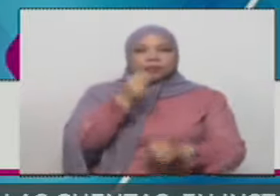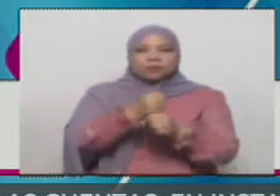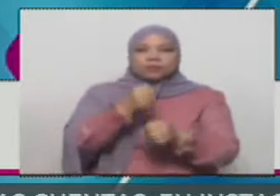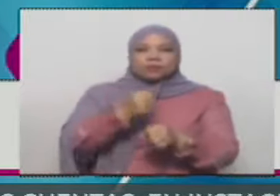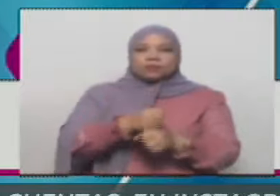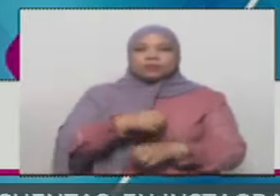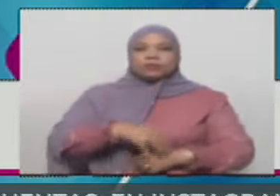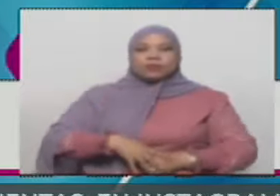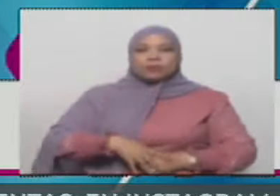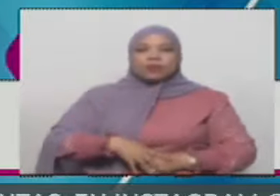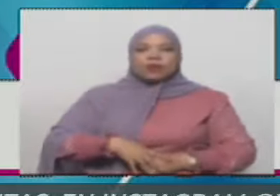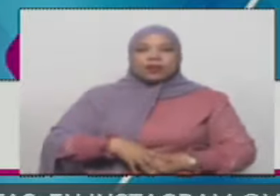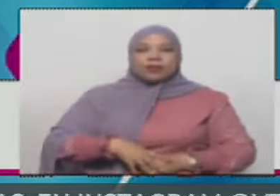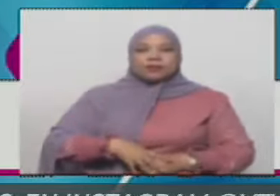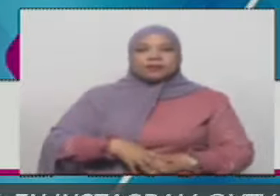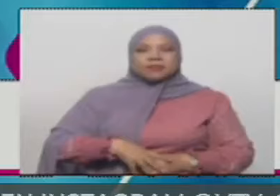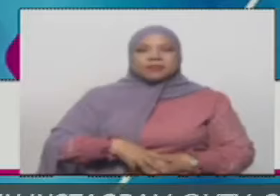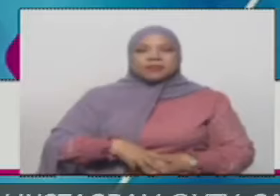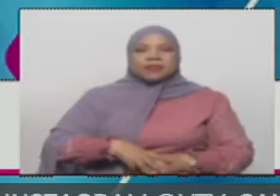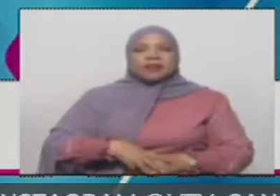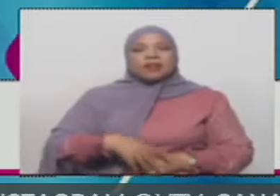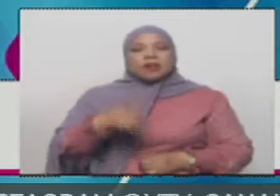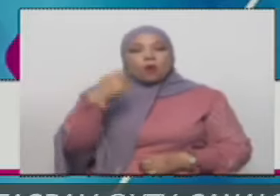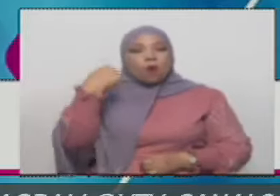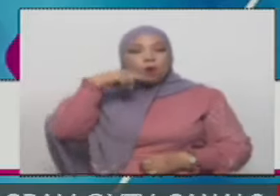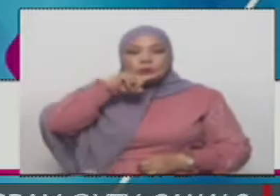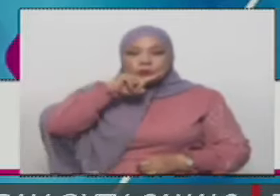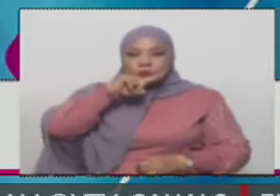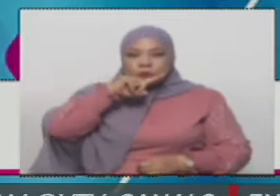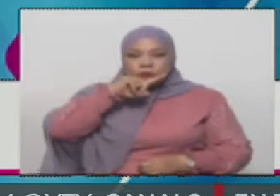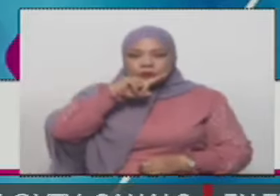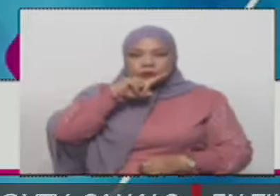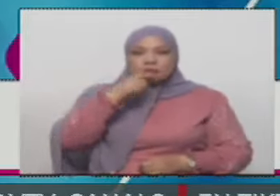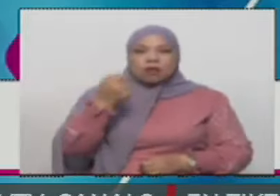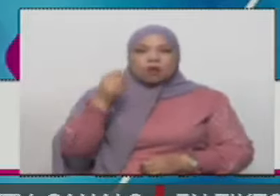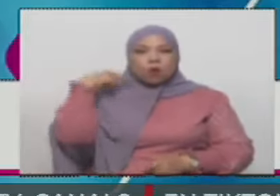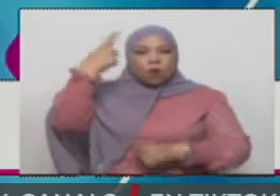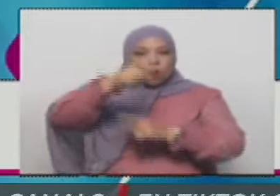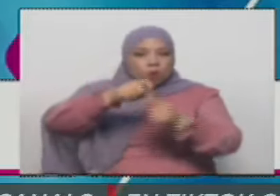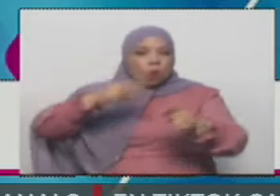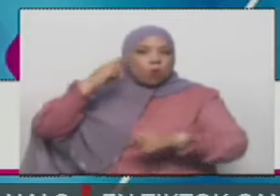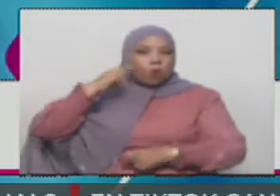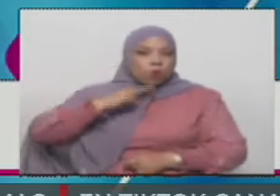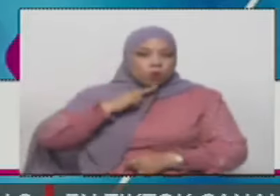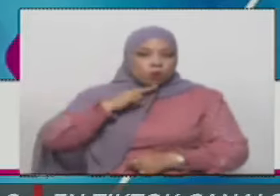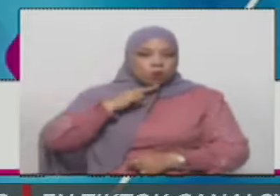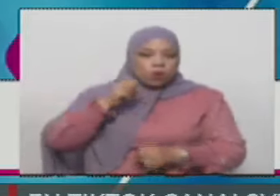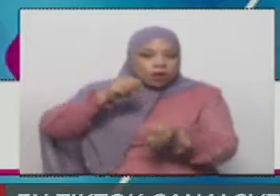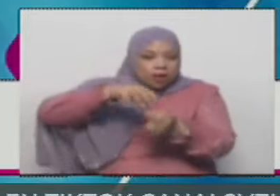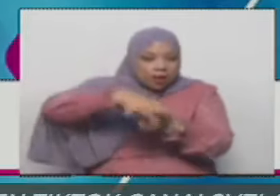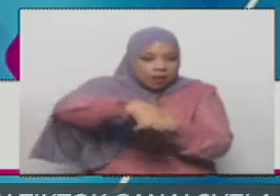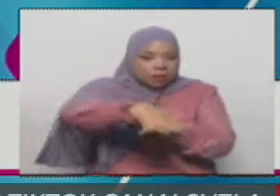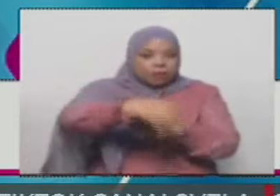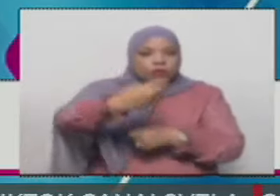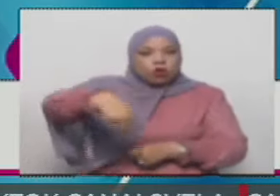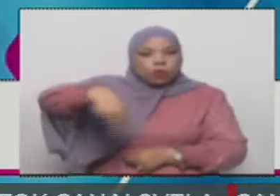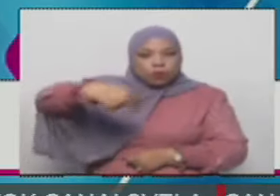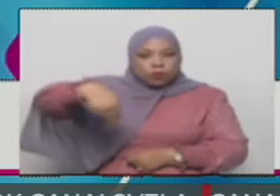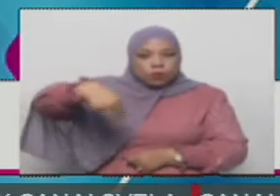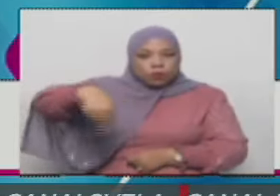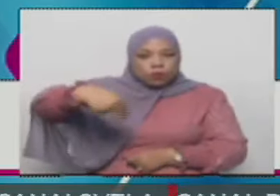nos vamos en octubre para Amazonas, Bolívar y Delta. Luego en noviembre